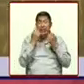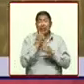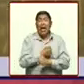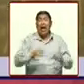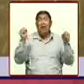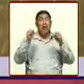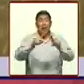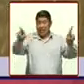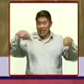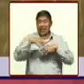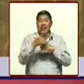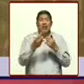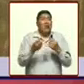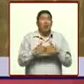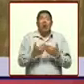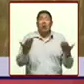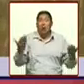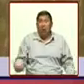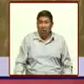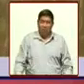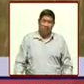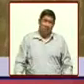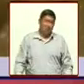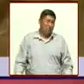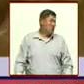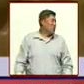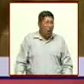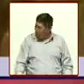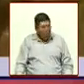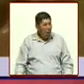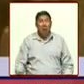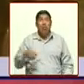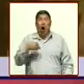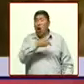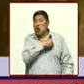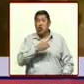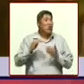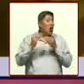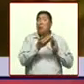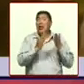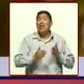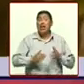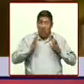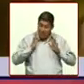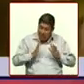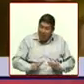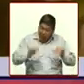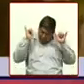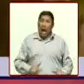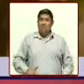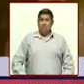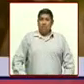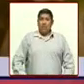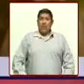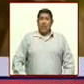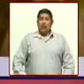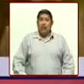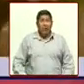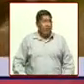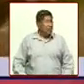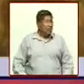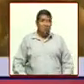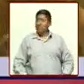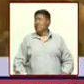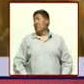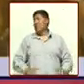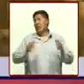ese chaco. Ya por acaso estaba aquí el juego. Nosotros como comunidad no vamos a permanecer aquí.